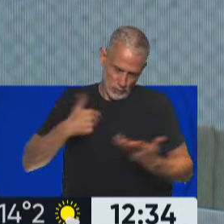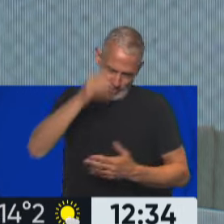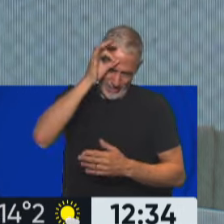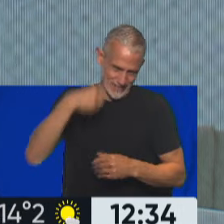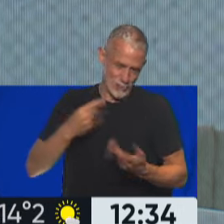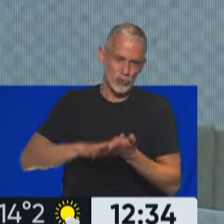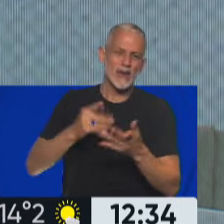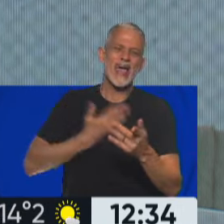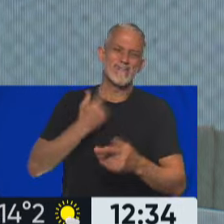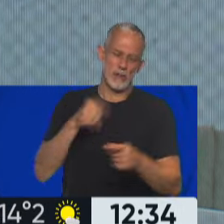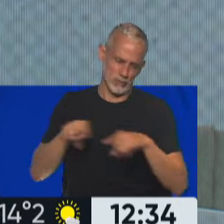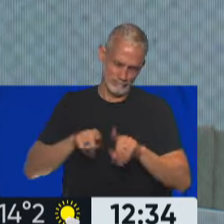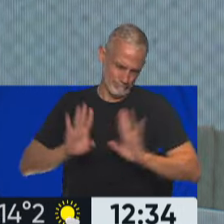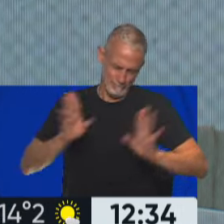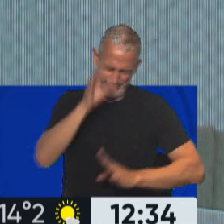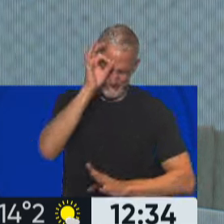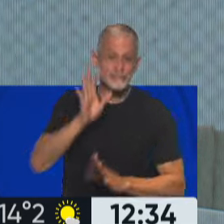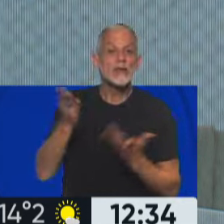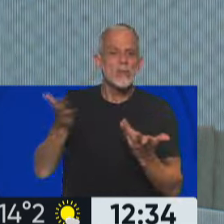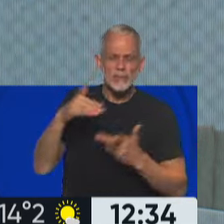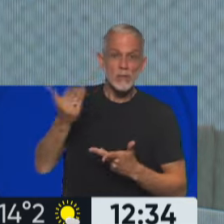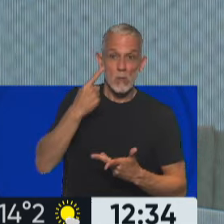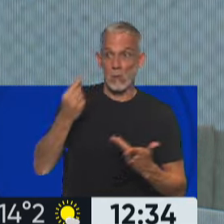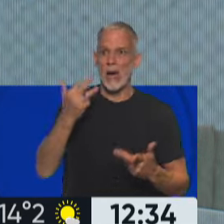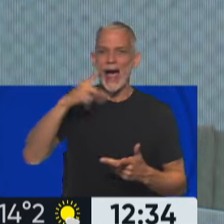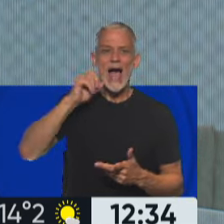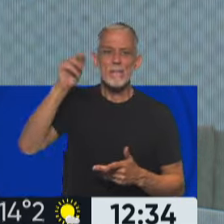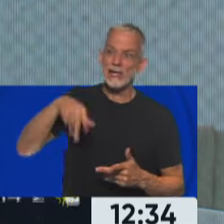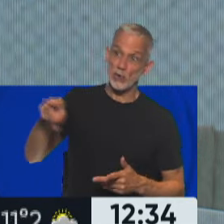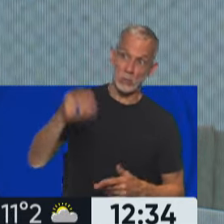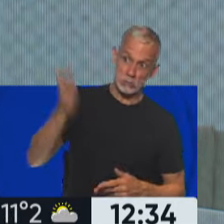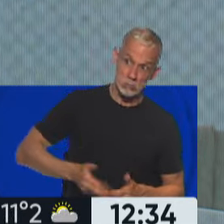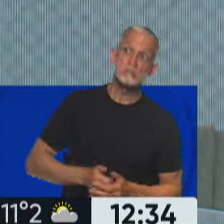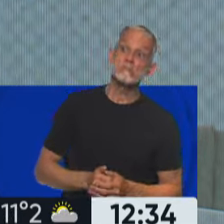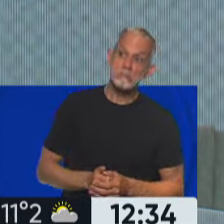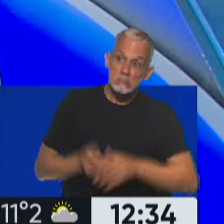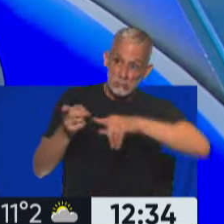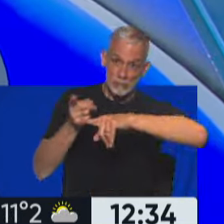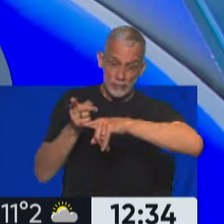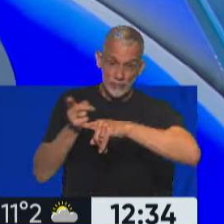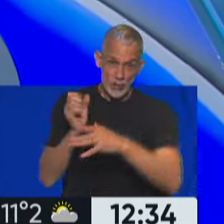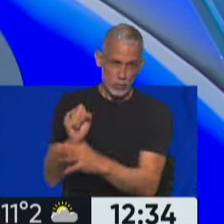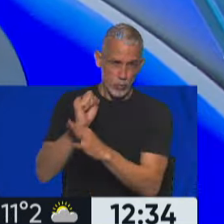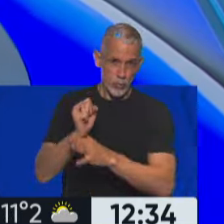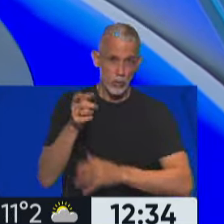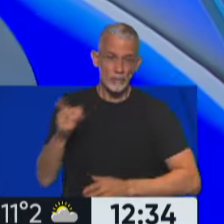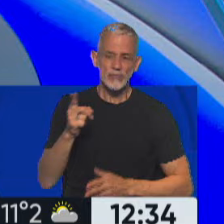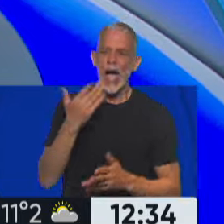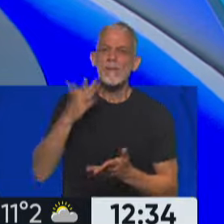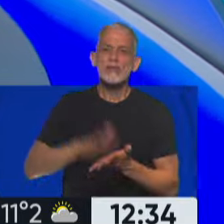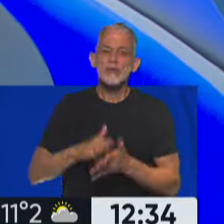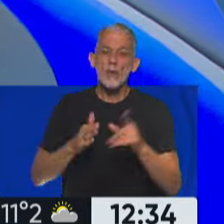nada de Fórmula 1 después lo escucho a Hamilton que es una monstruo no en la historia del automovilismo